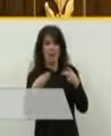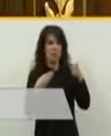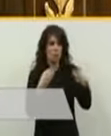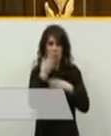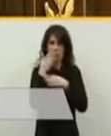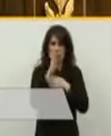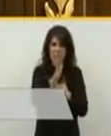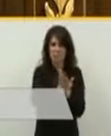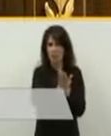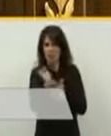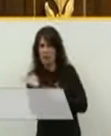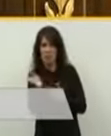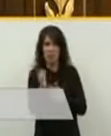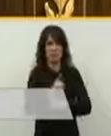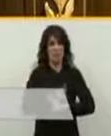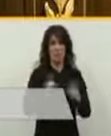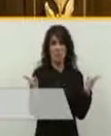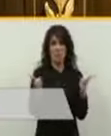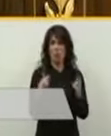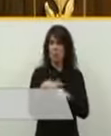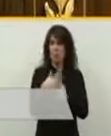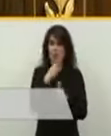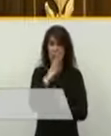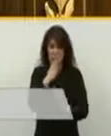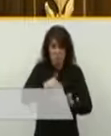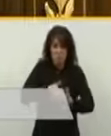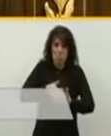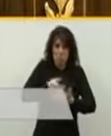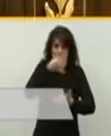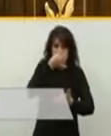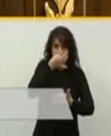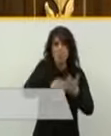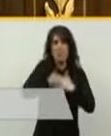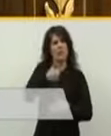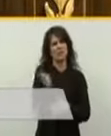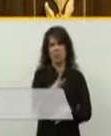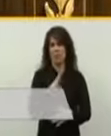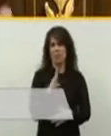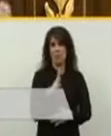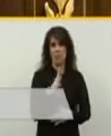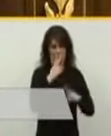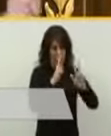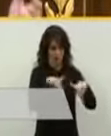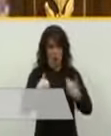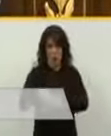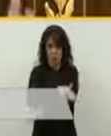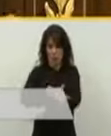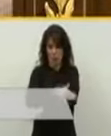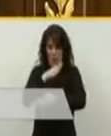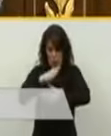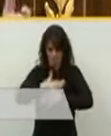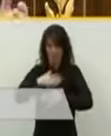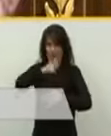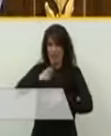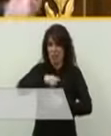alternativa. No bloquee más la situación, deje gobernar a quienes los españoles han dado mucha más